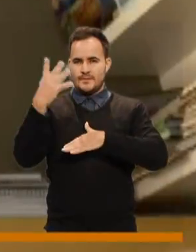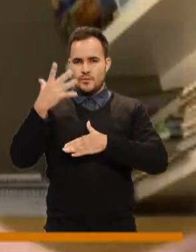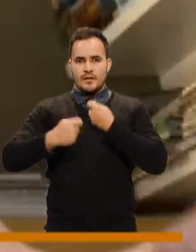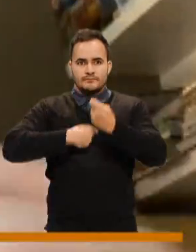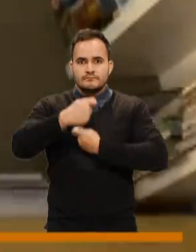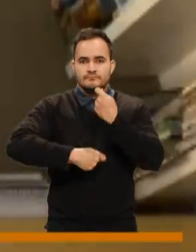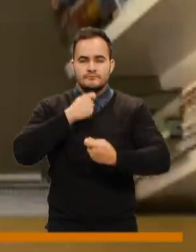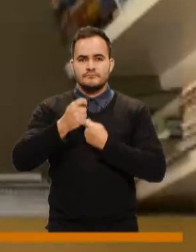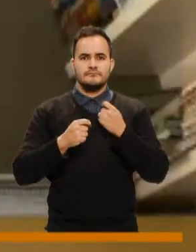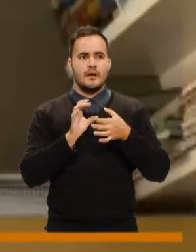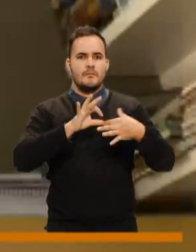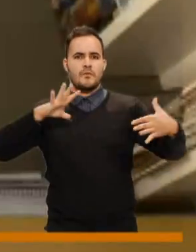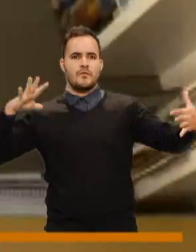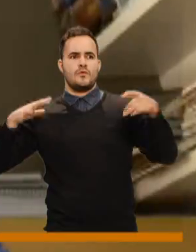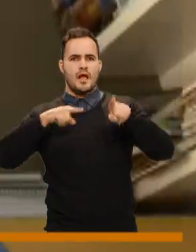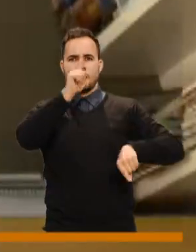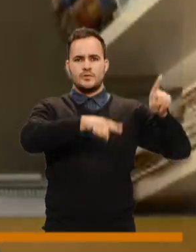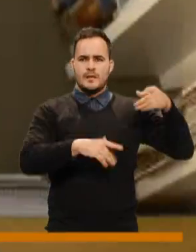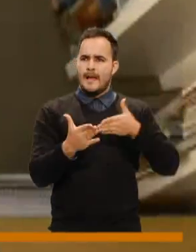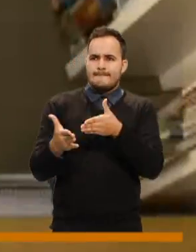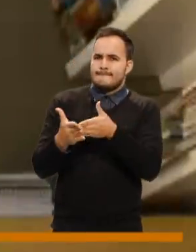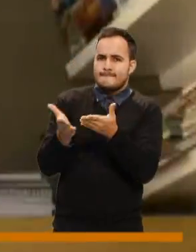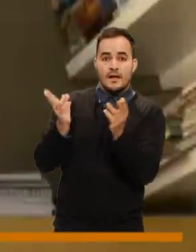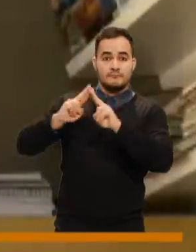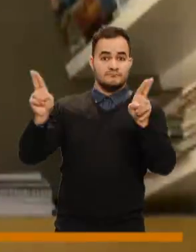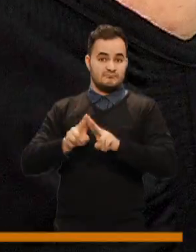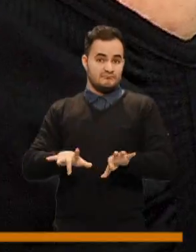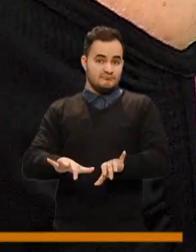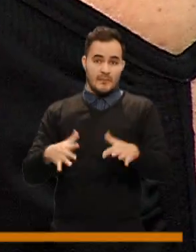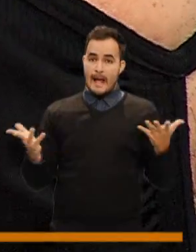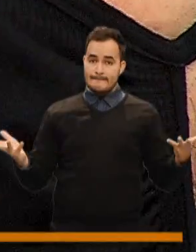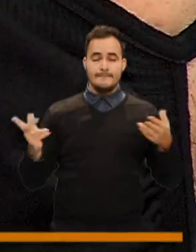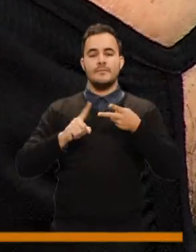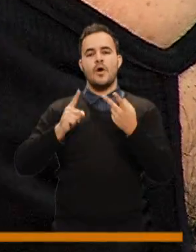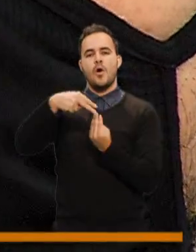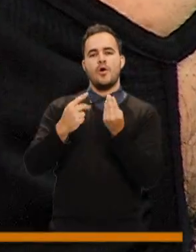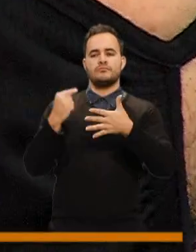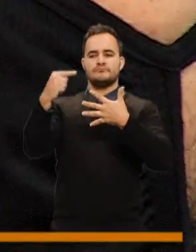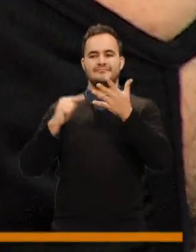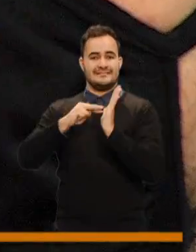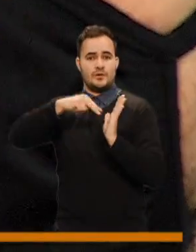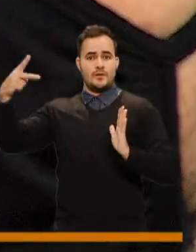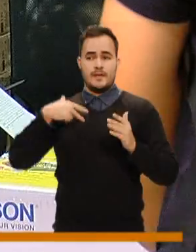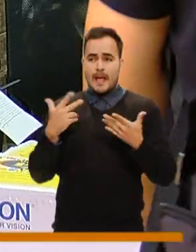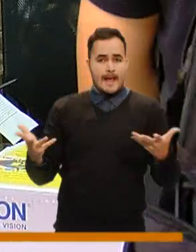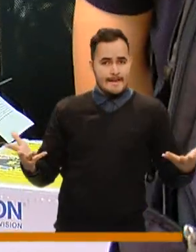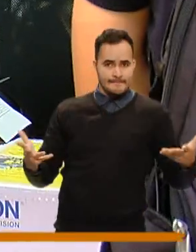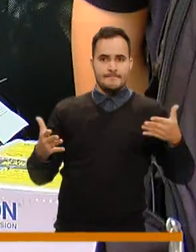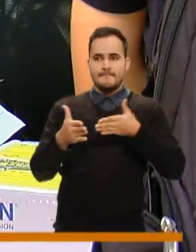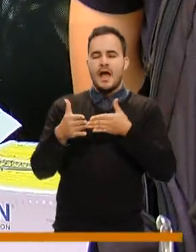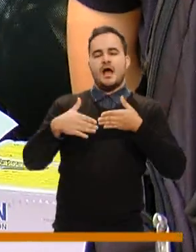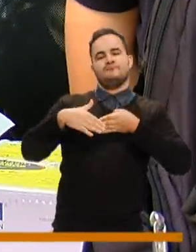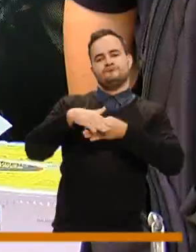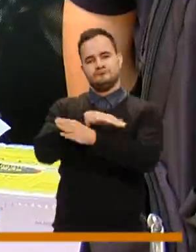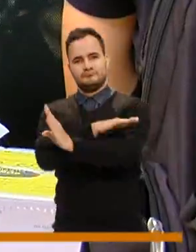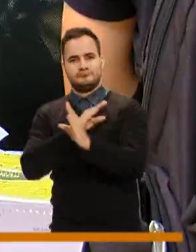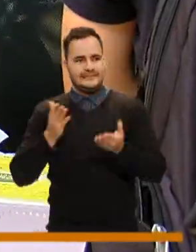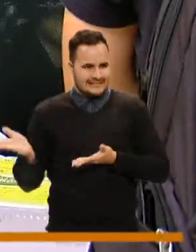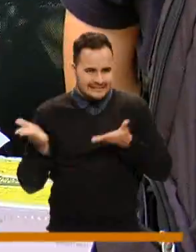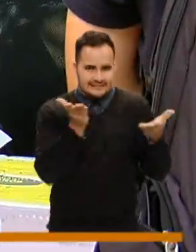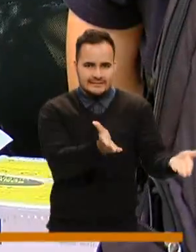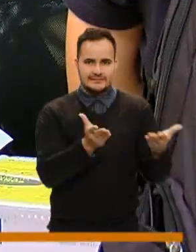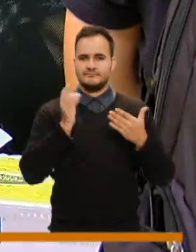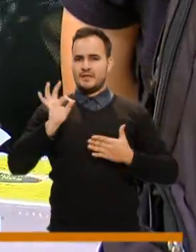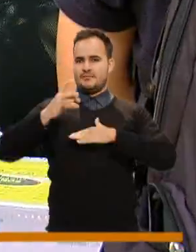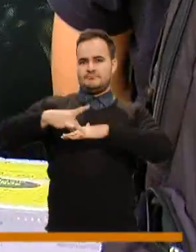digital, para que los ciudadanos tengan acceso al internet, para que tengan acceso a las herramientas tecnológicas y puedan hacer